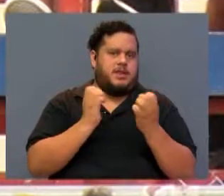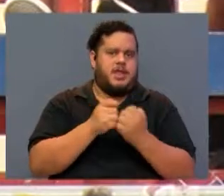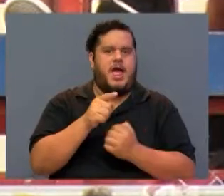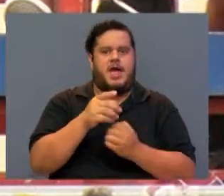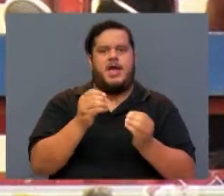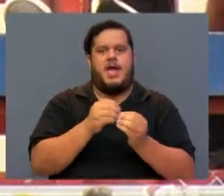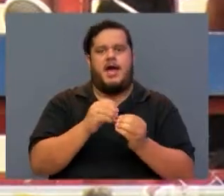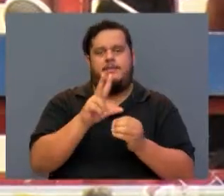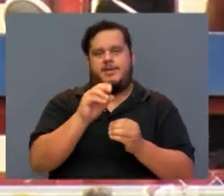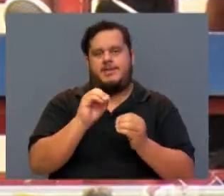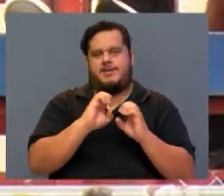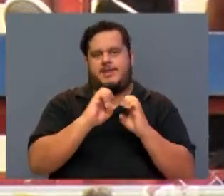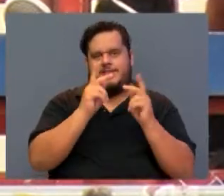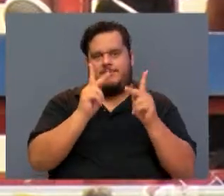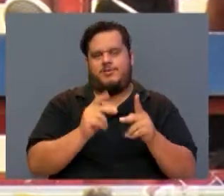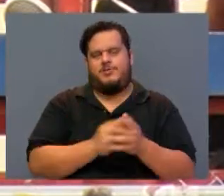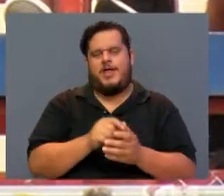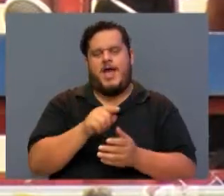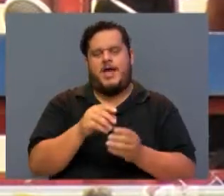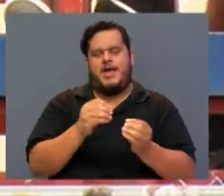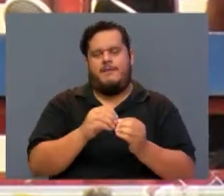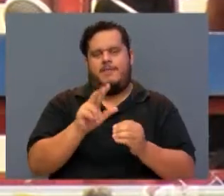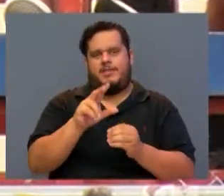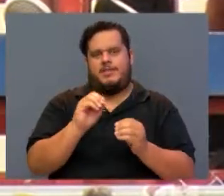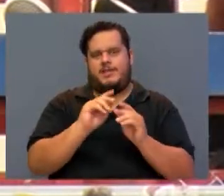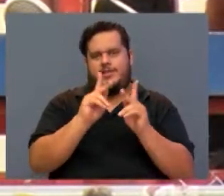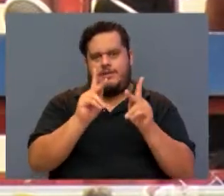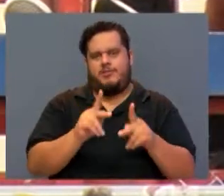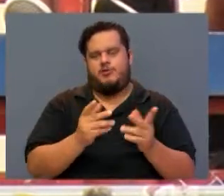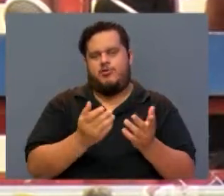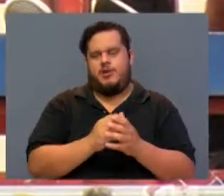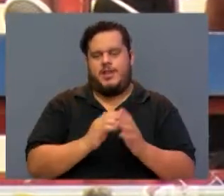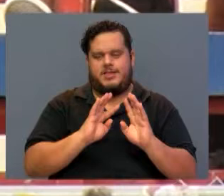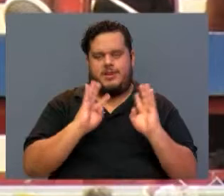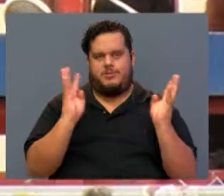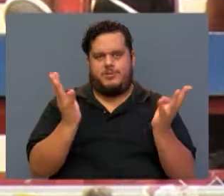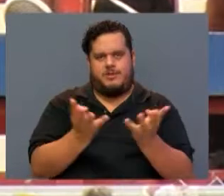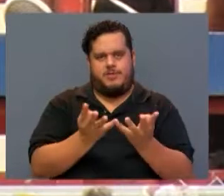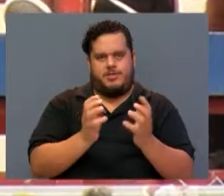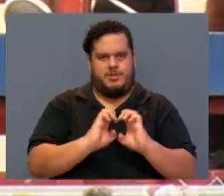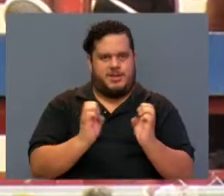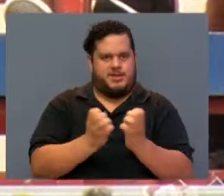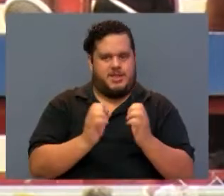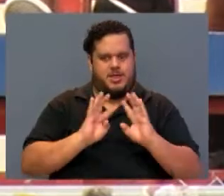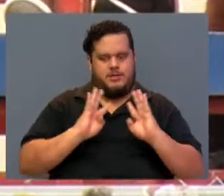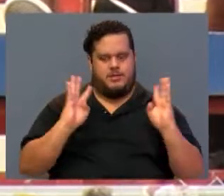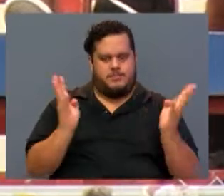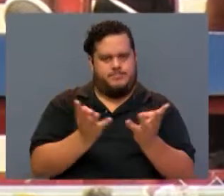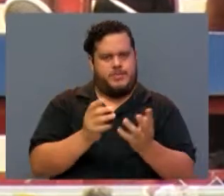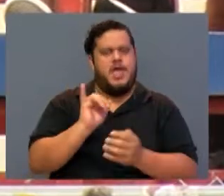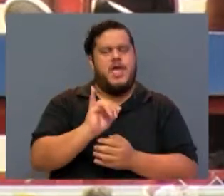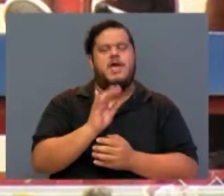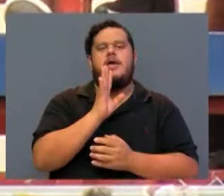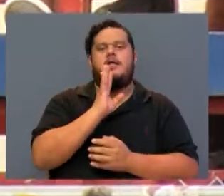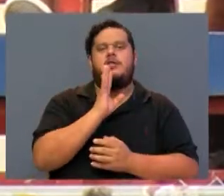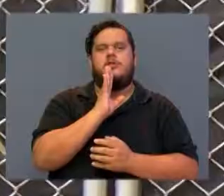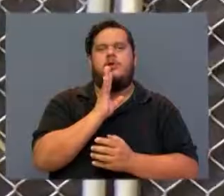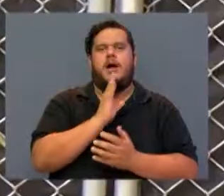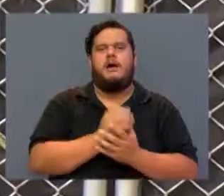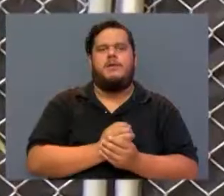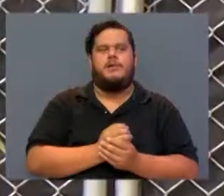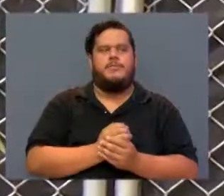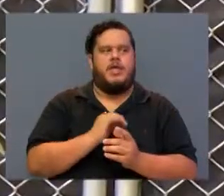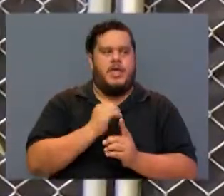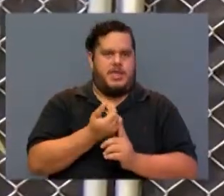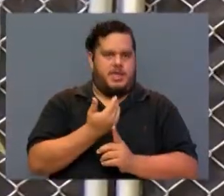30 personas. Totalmente. Aquí hay más de 30 personas alrededor del estadio. Y ahí están, ¿verdad? Esto habla, ojo, ¿verdad? Cada